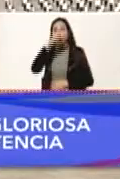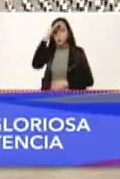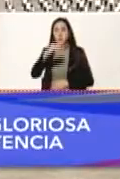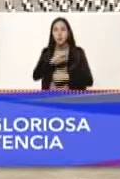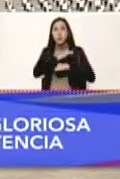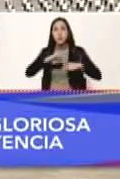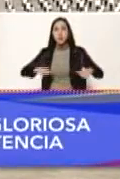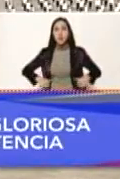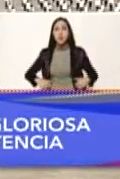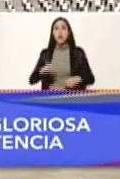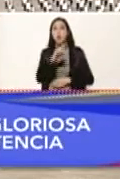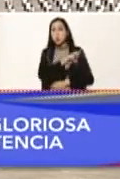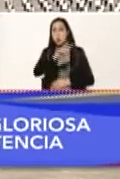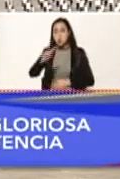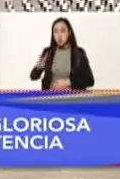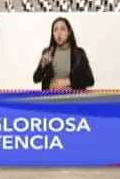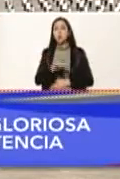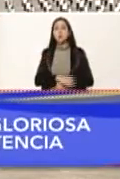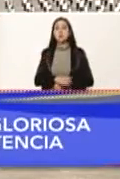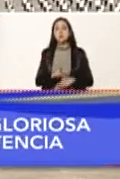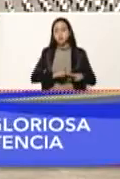las 12 academias militares.